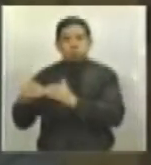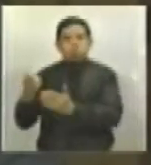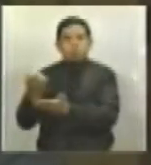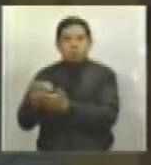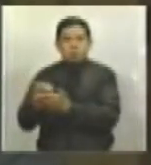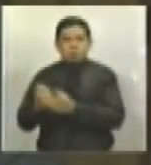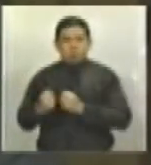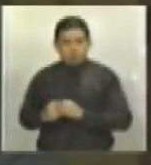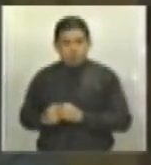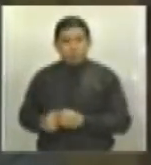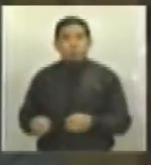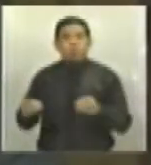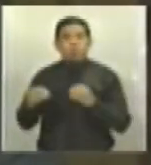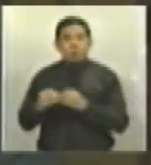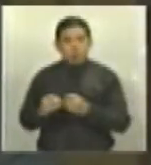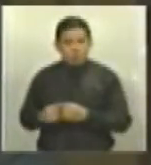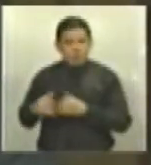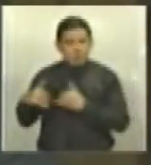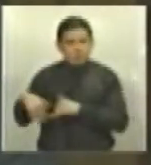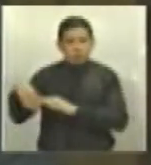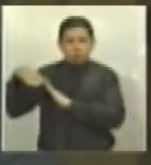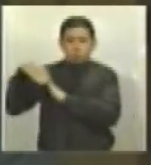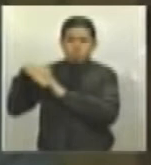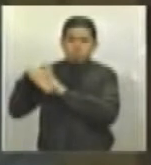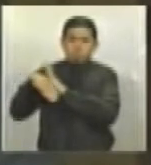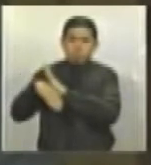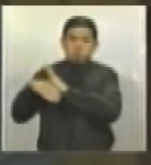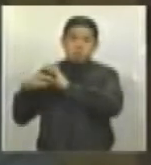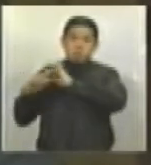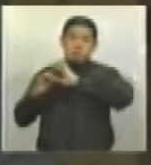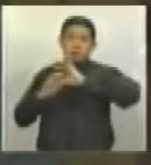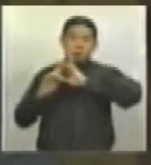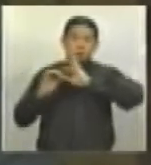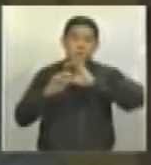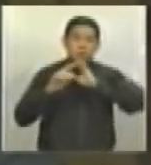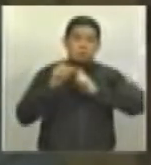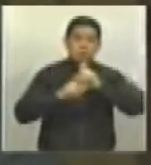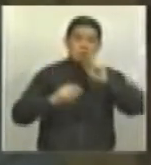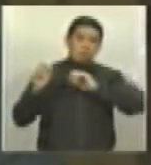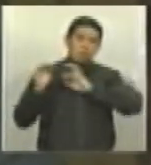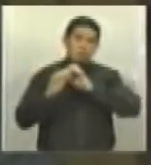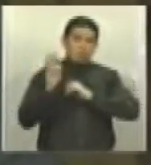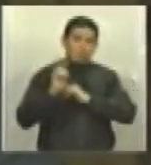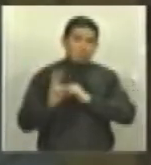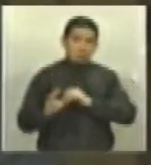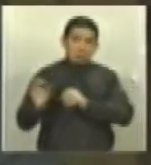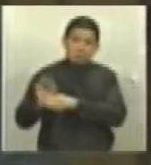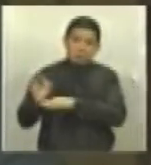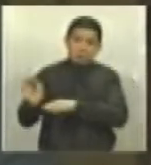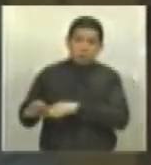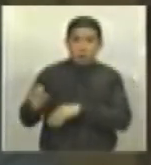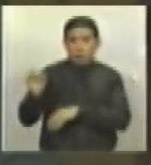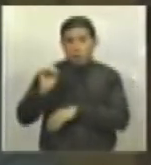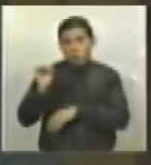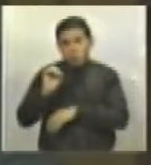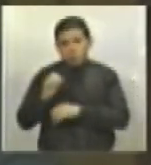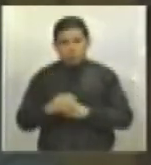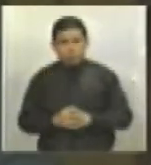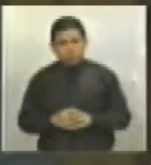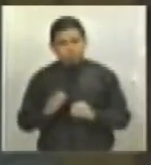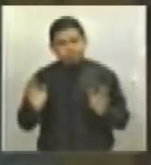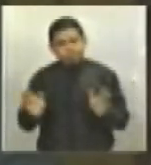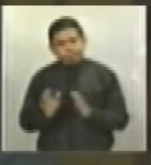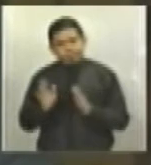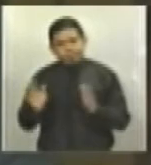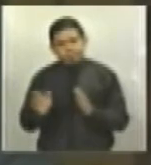económica que evite la continuación del éxodo masivo de sus ciudadanos. Obrar de otro modo es impulsar a